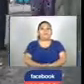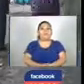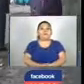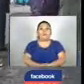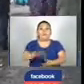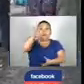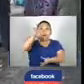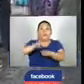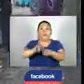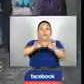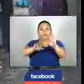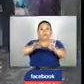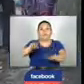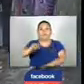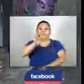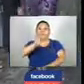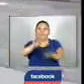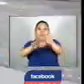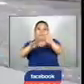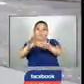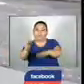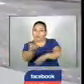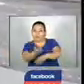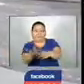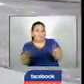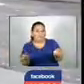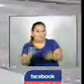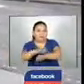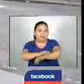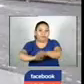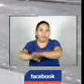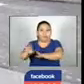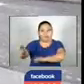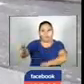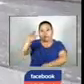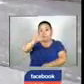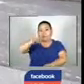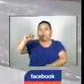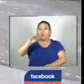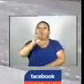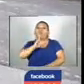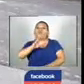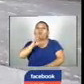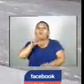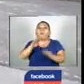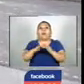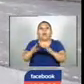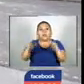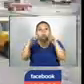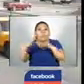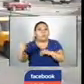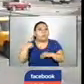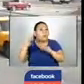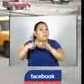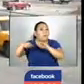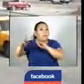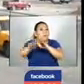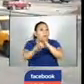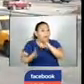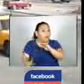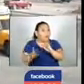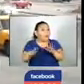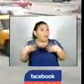Un total de 8.400 personas han sido detenidas en Honduras por el incumplimiento del toque de queda impuesto por las autoridades